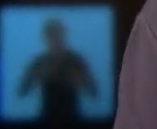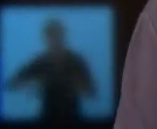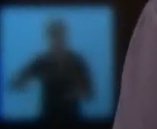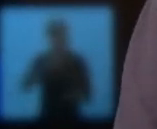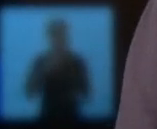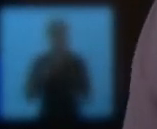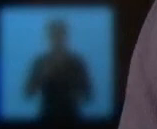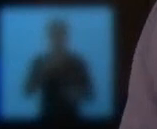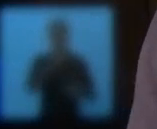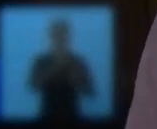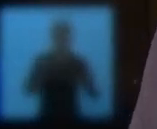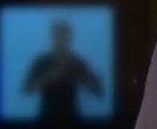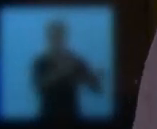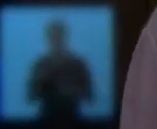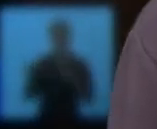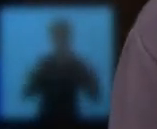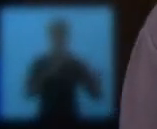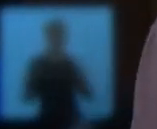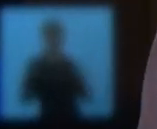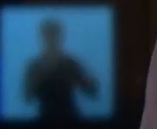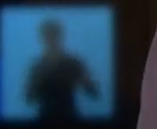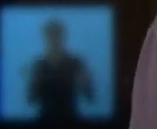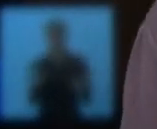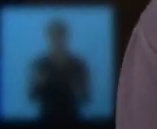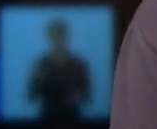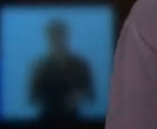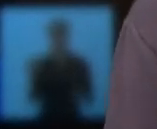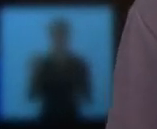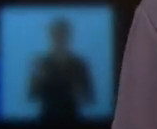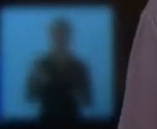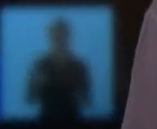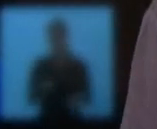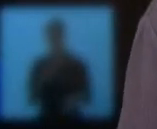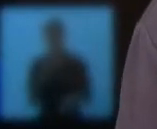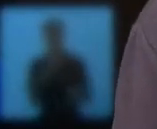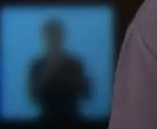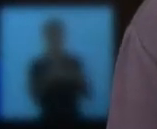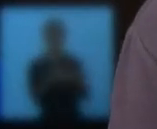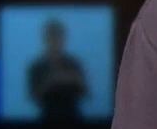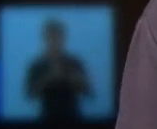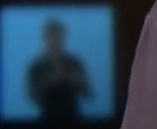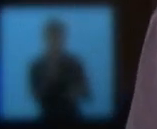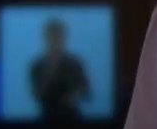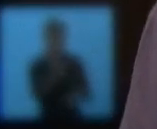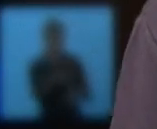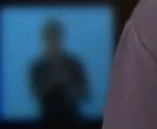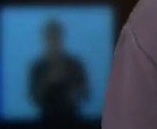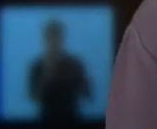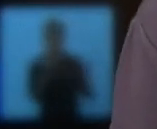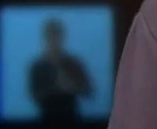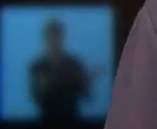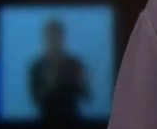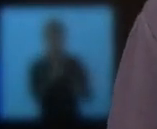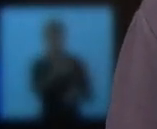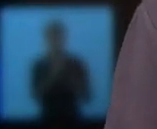que va a pasar, es un voto muy identificado ideológicamente, con lo cual no creo que se mueva demasiado. En el caso de Labaña creo que sí puede llegar a perjudicarlo un poco en el sentido de